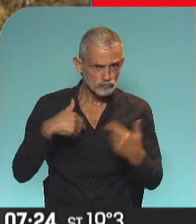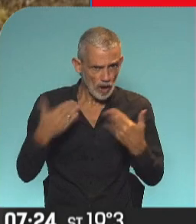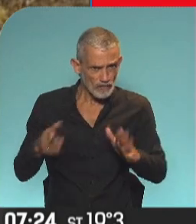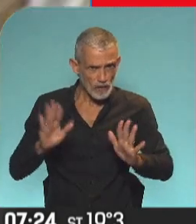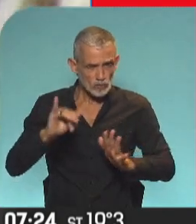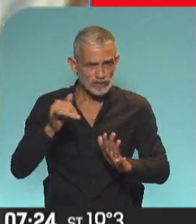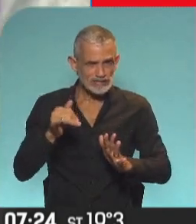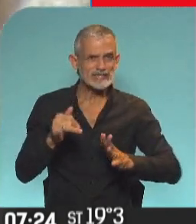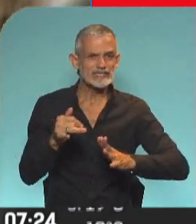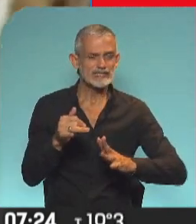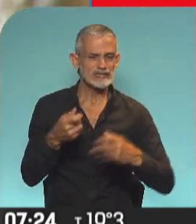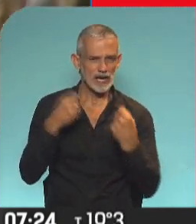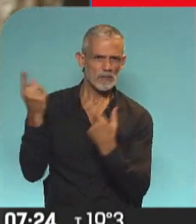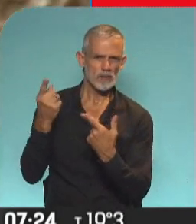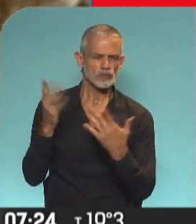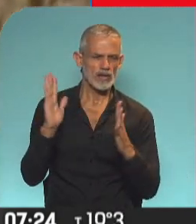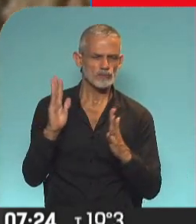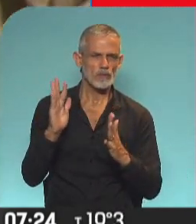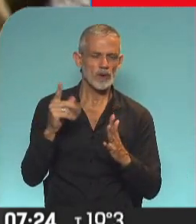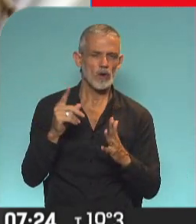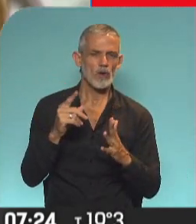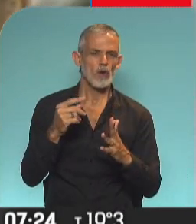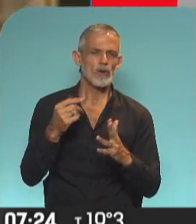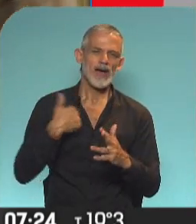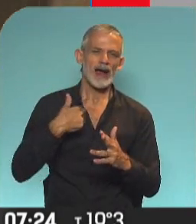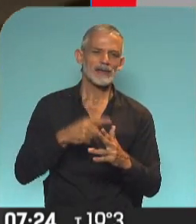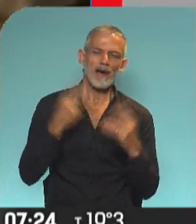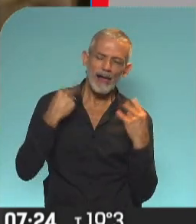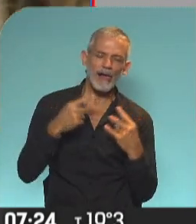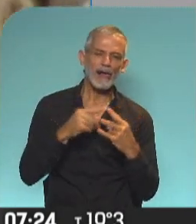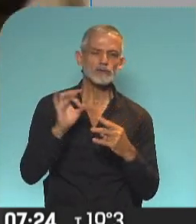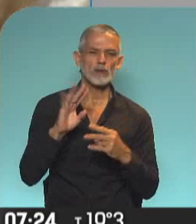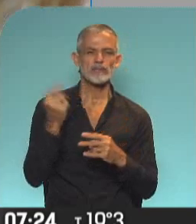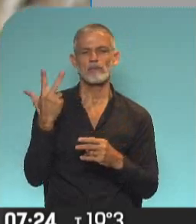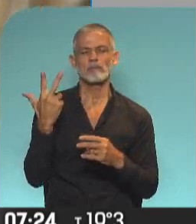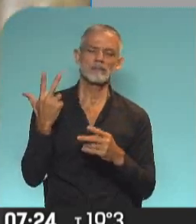estamos en contra es poner al país de rodillas para ganar 3 pesos más,